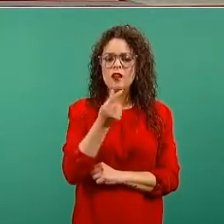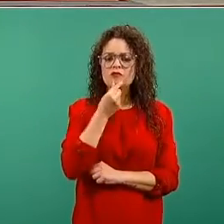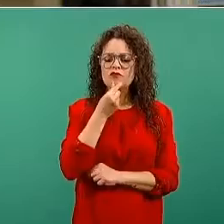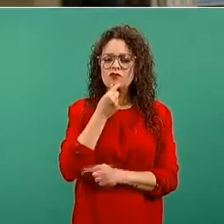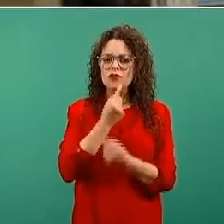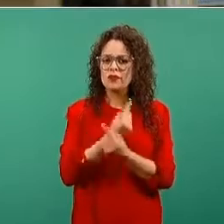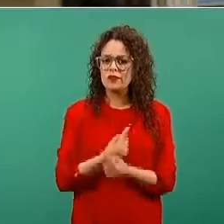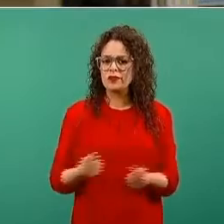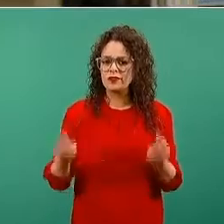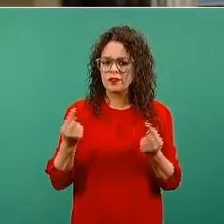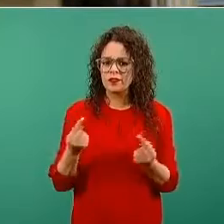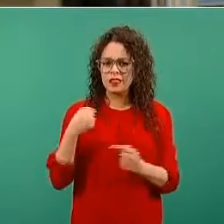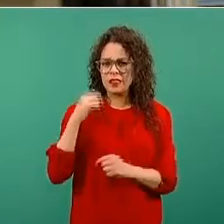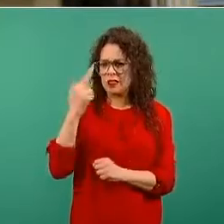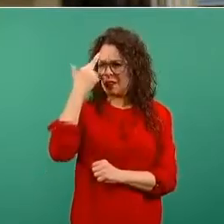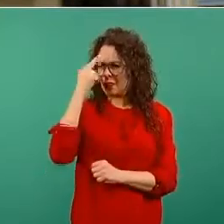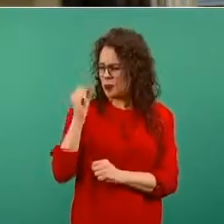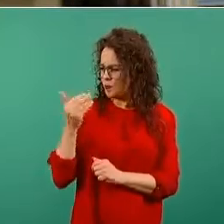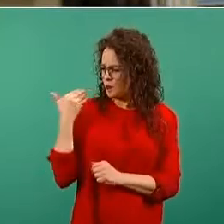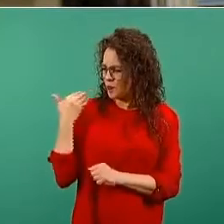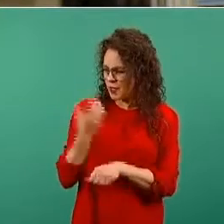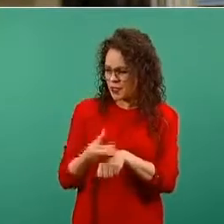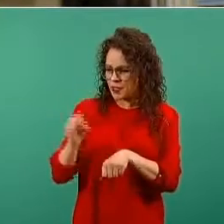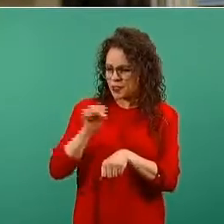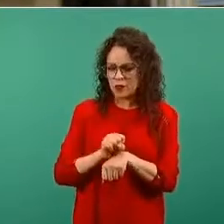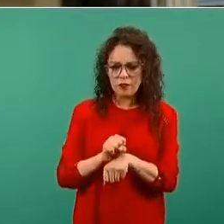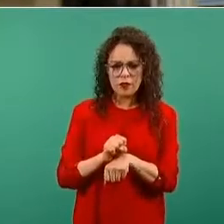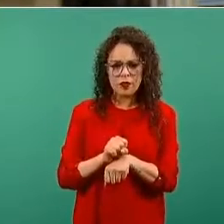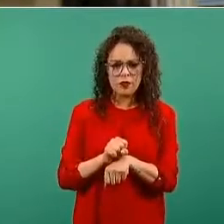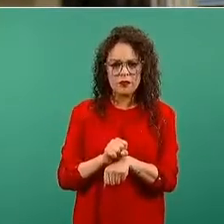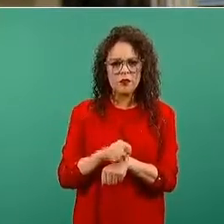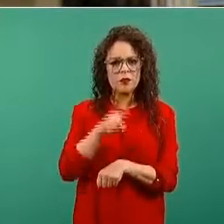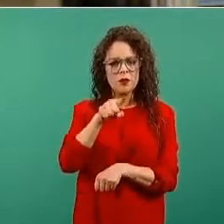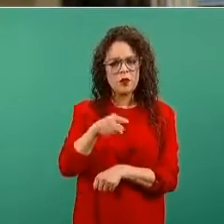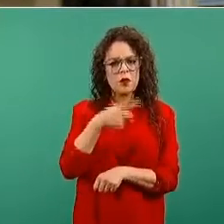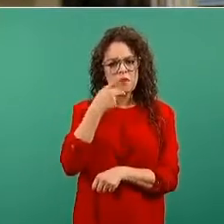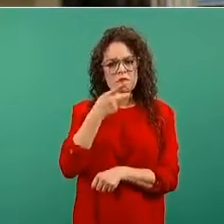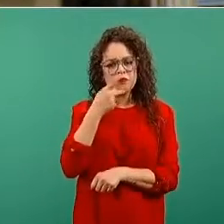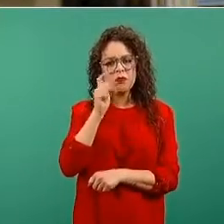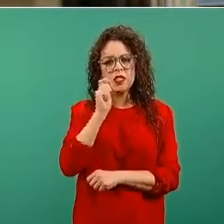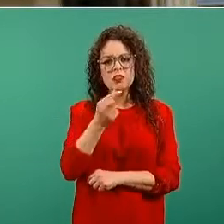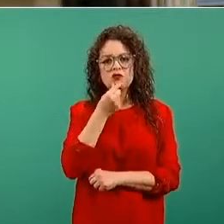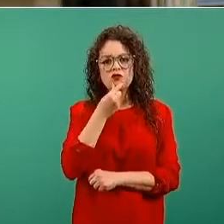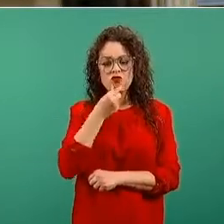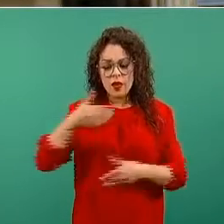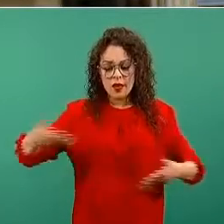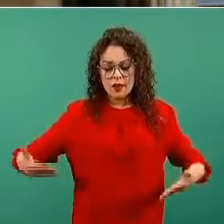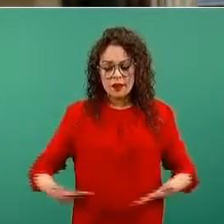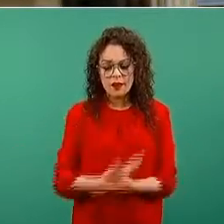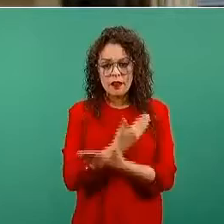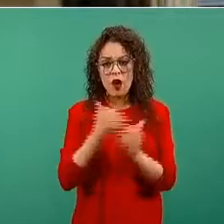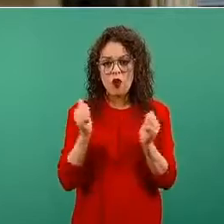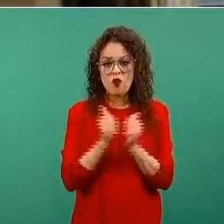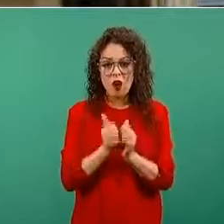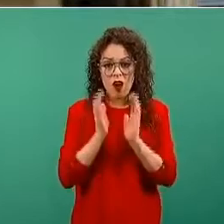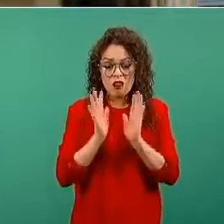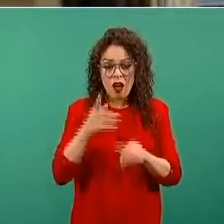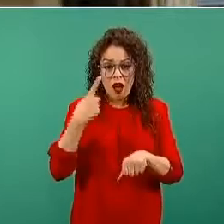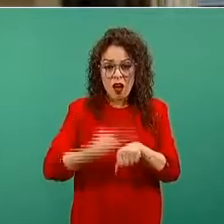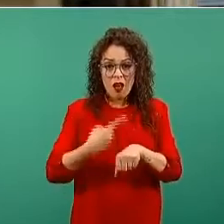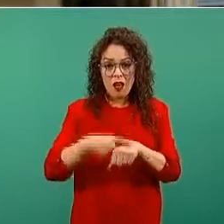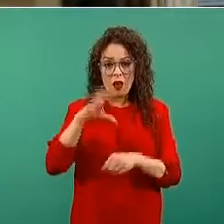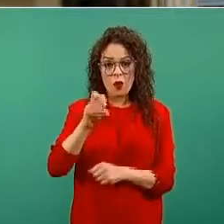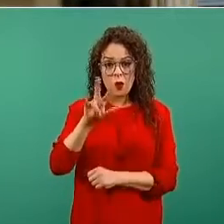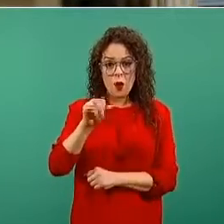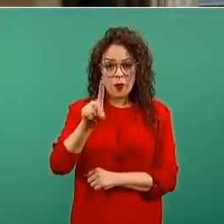recuerdo que hace algunas semanas nos habían comentado de los niños que nacen con esta enfermedad y los casos que